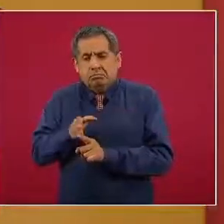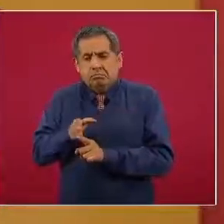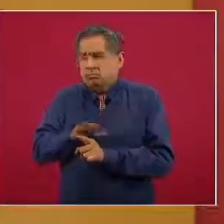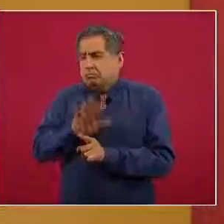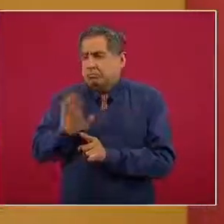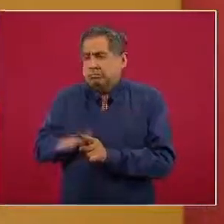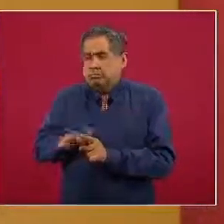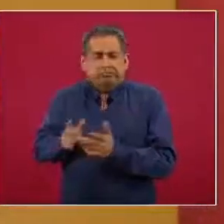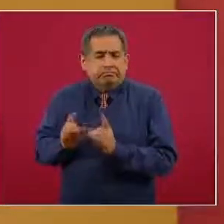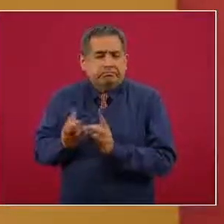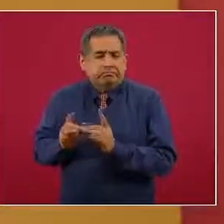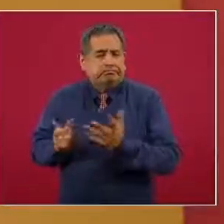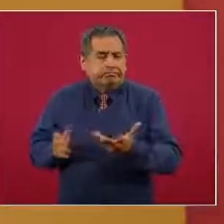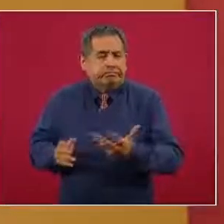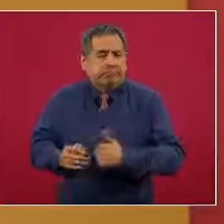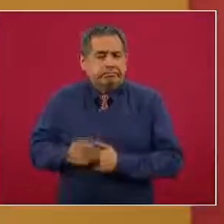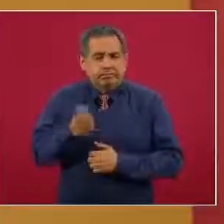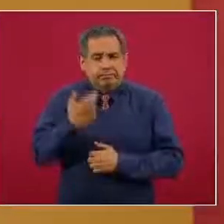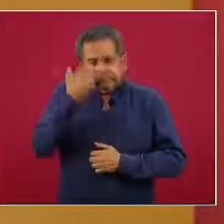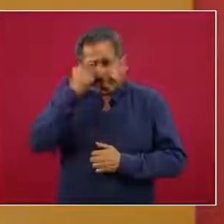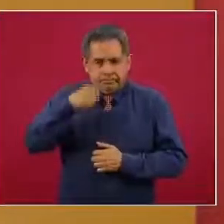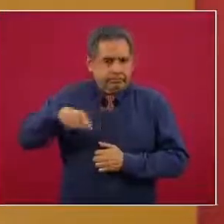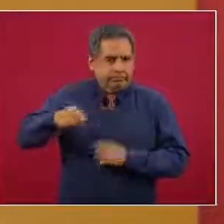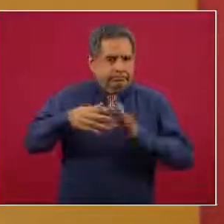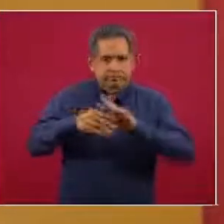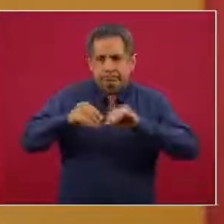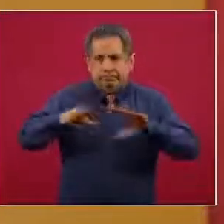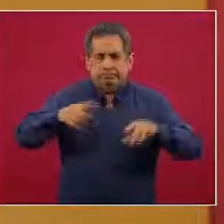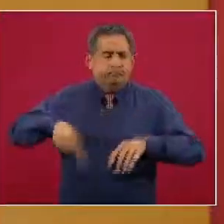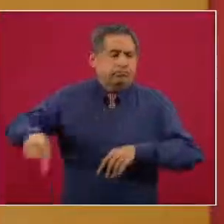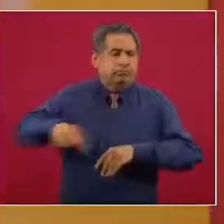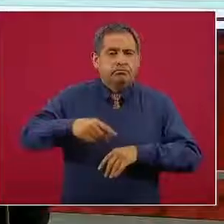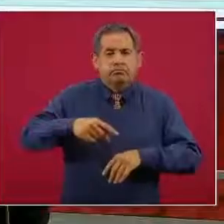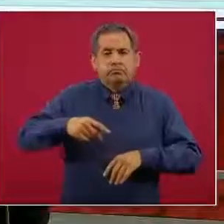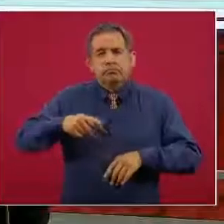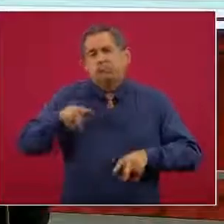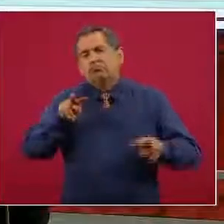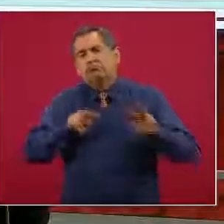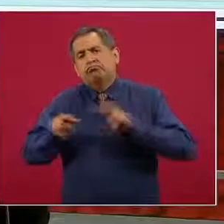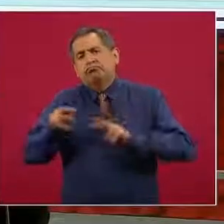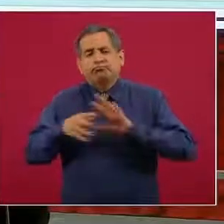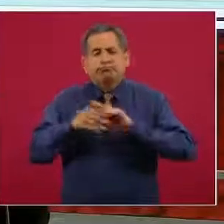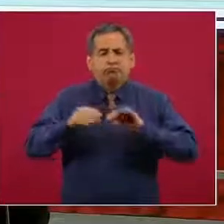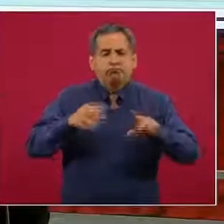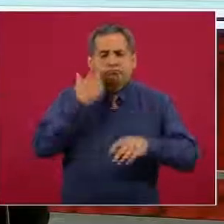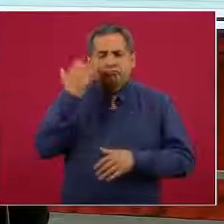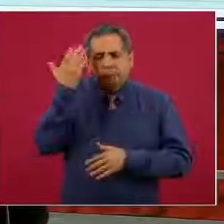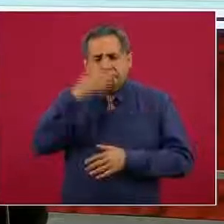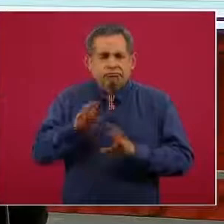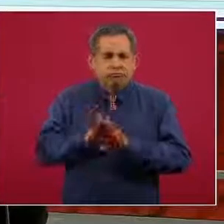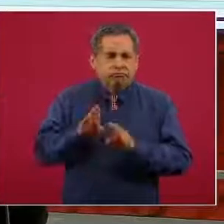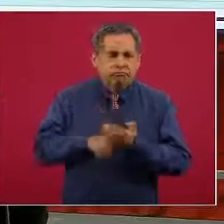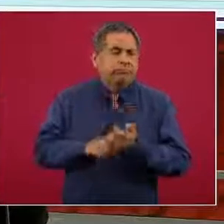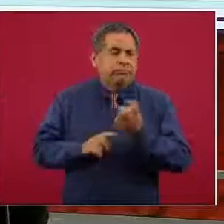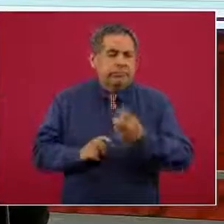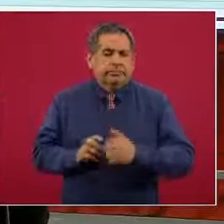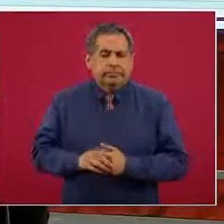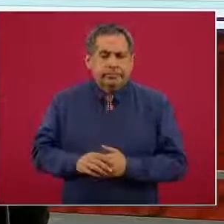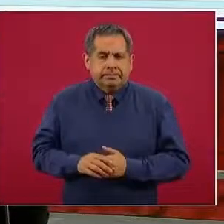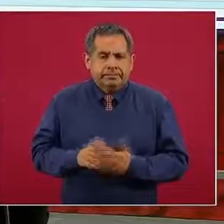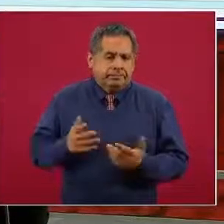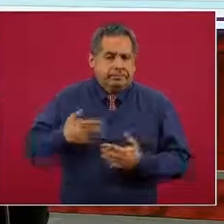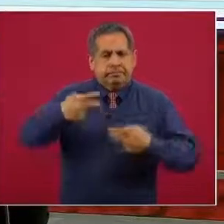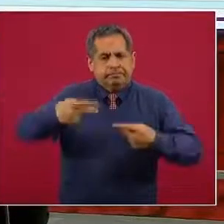positividad diferente. Esa es la razón para aquellas comunicadoras y comunicadores que tenían la curiosidad de saberlo y tengan confianza